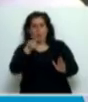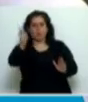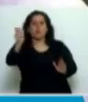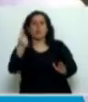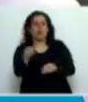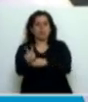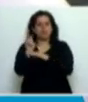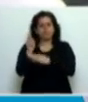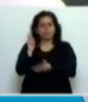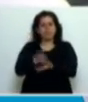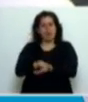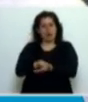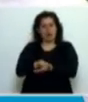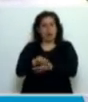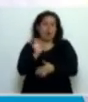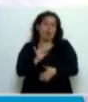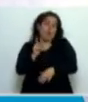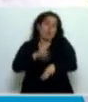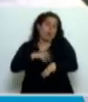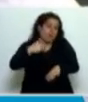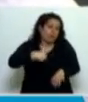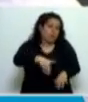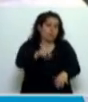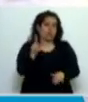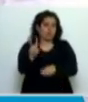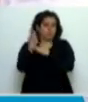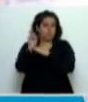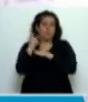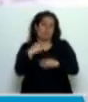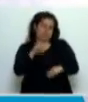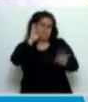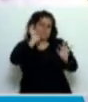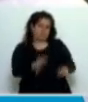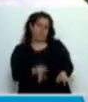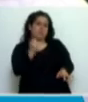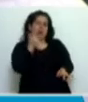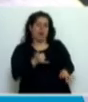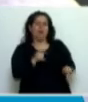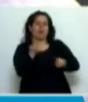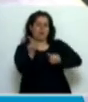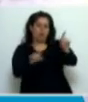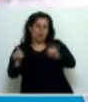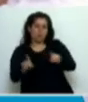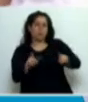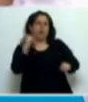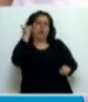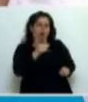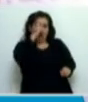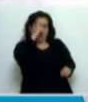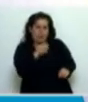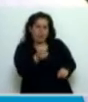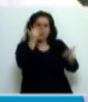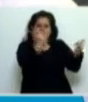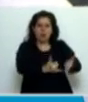pago o para su pago en algún momento, digo, porque hay muchos casos que conocemos en donde a pesar de tener sentencias